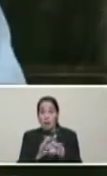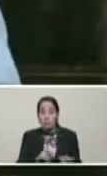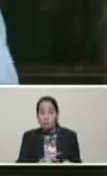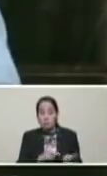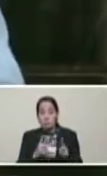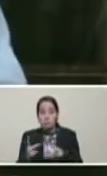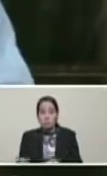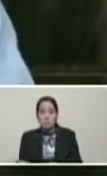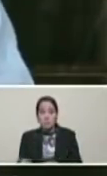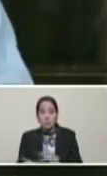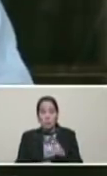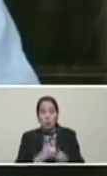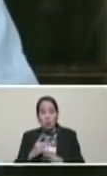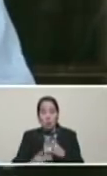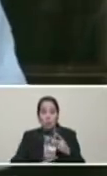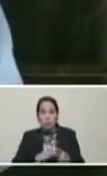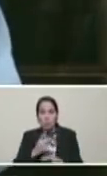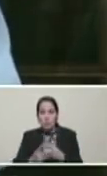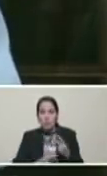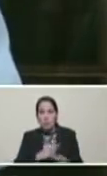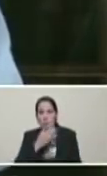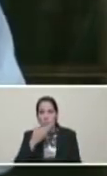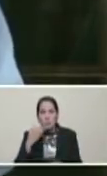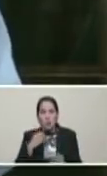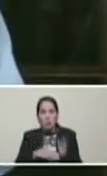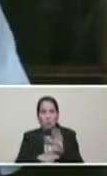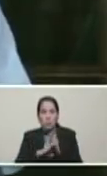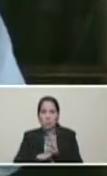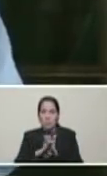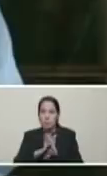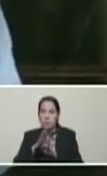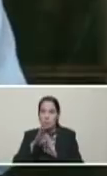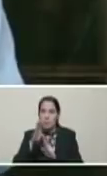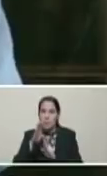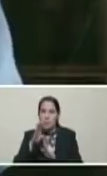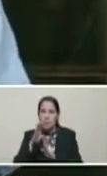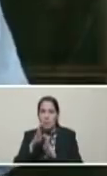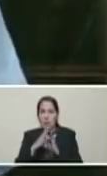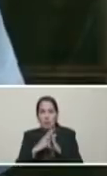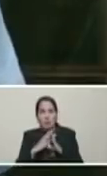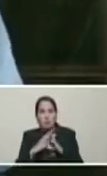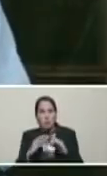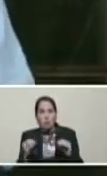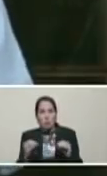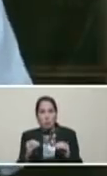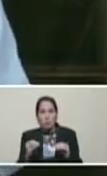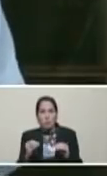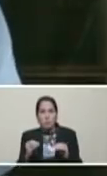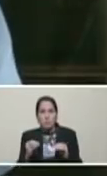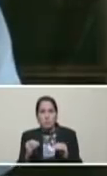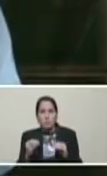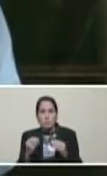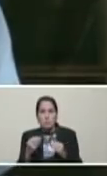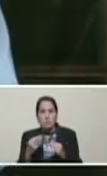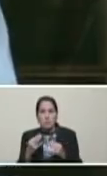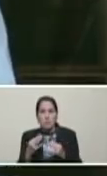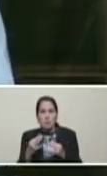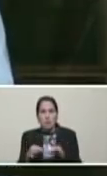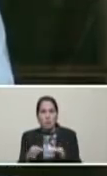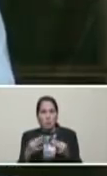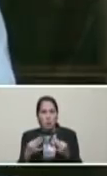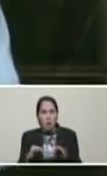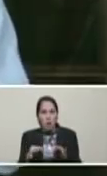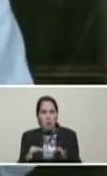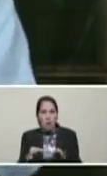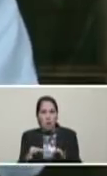para la recuperación de la capacidad de todos los sectores de manera natural las